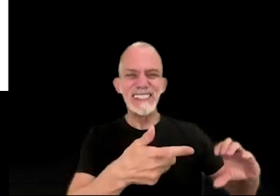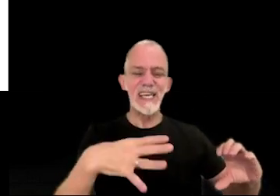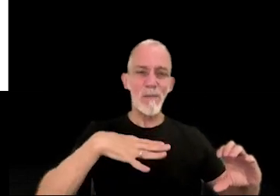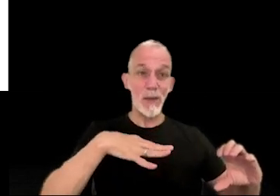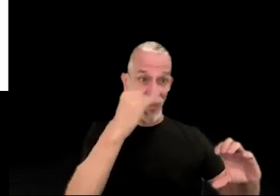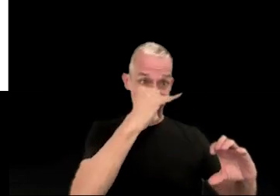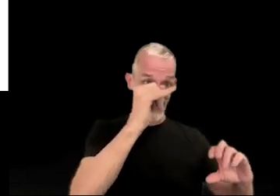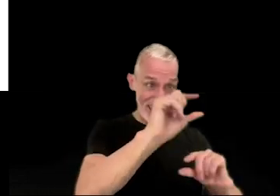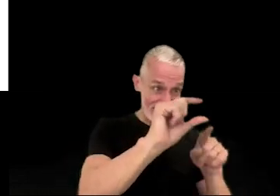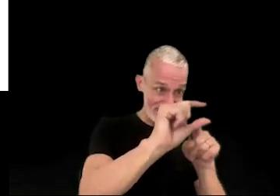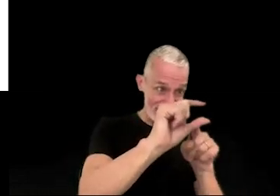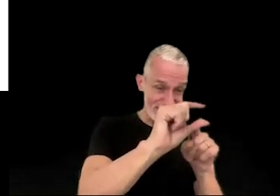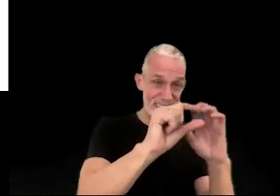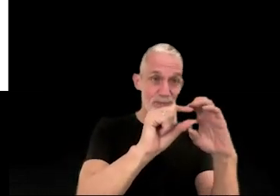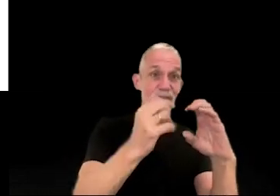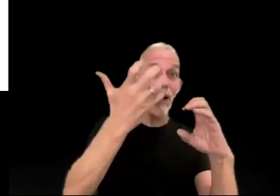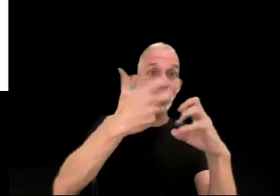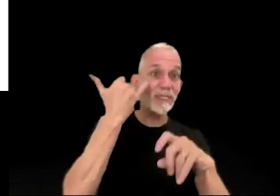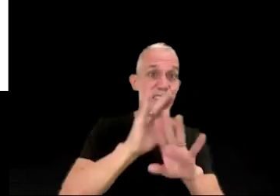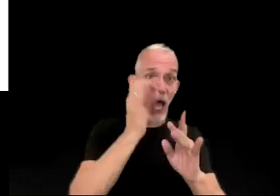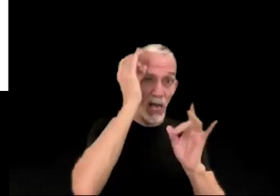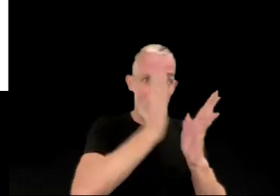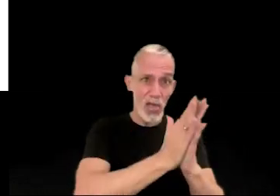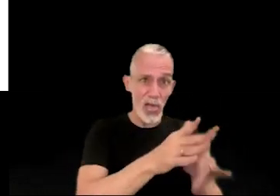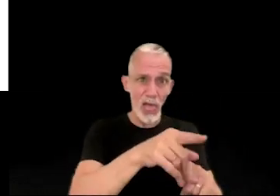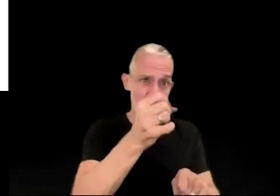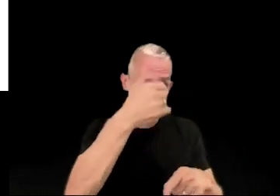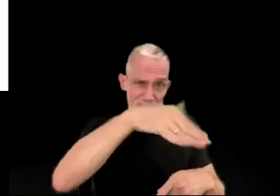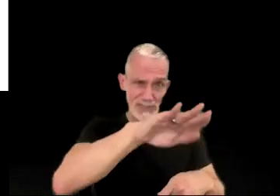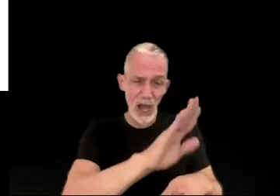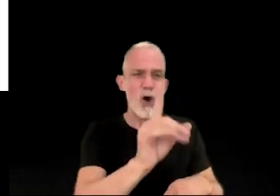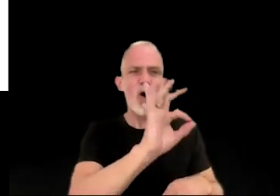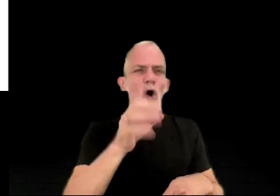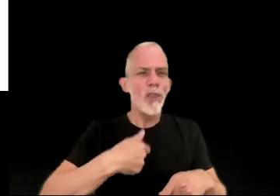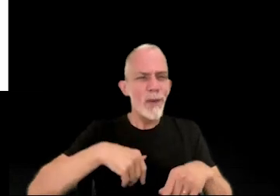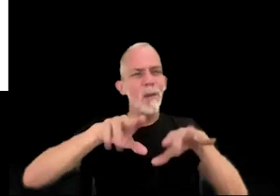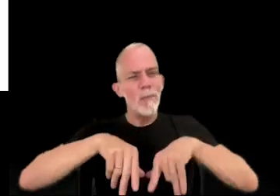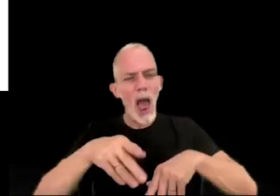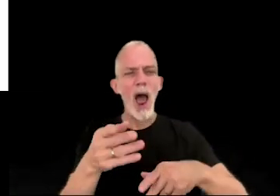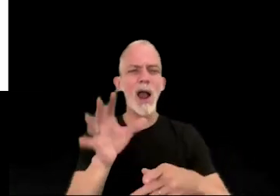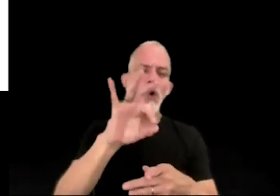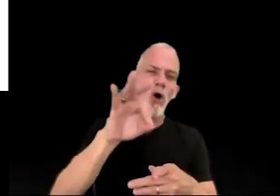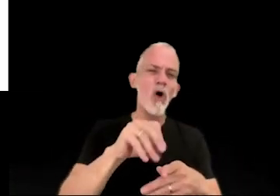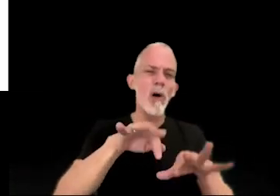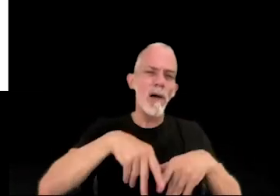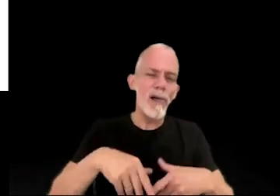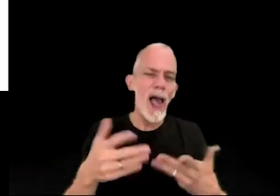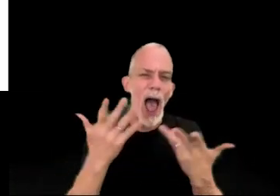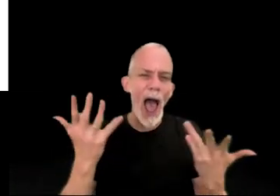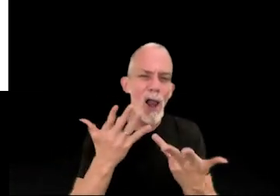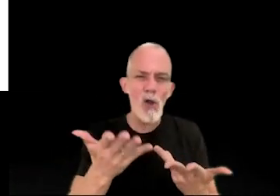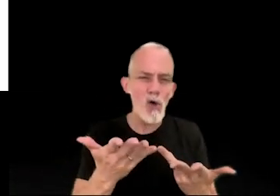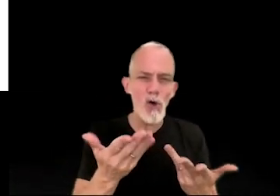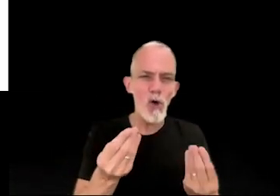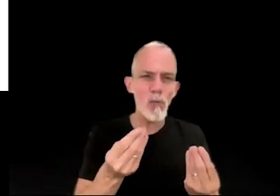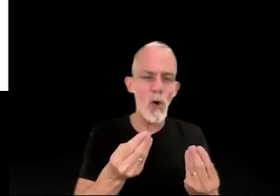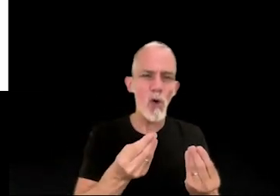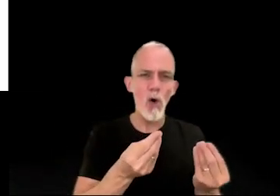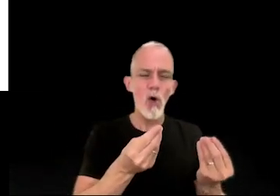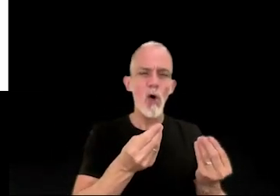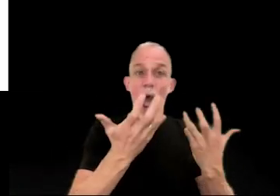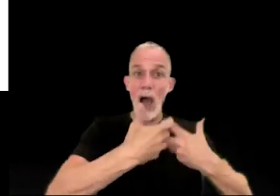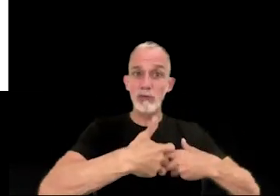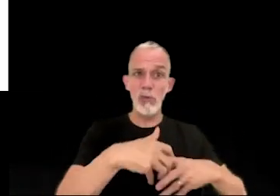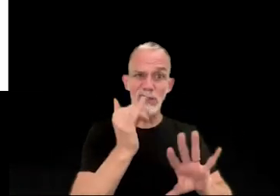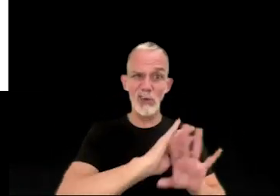para qué? ¿Quedan automáticamente condonados o tiene que meterse en el plan o hacer una presentación digital o algún no, en trámite?